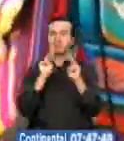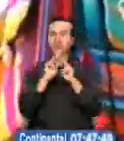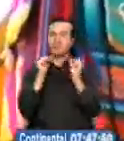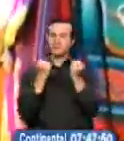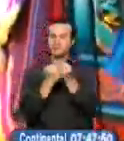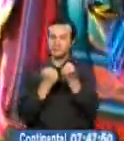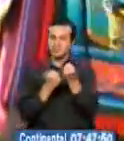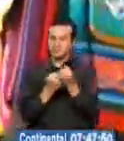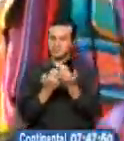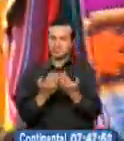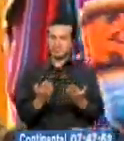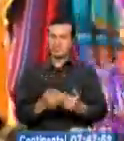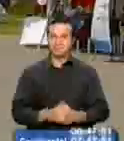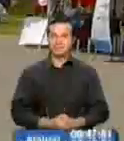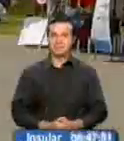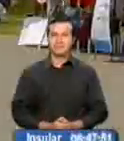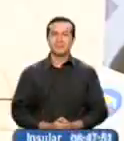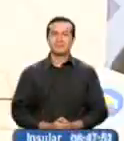Económica y Social.